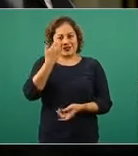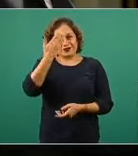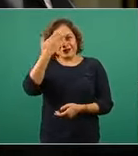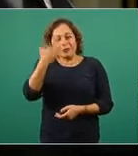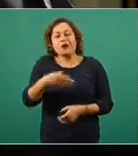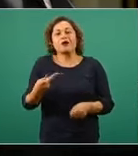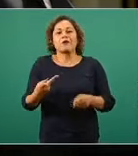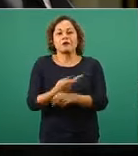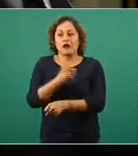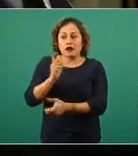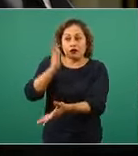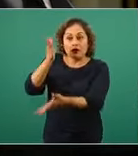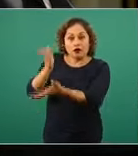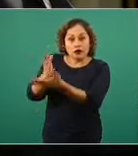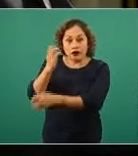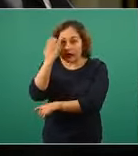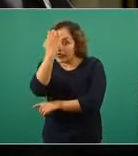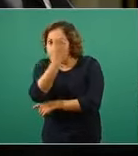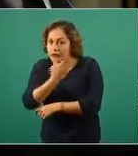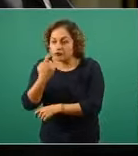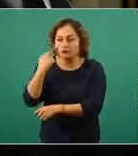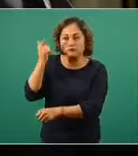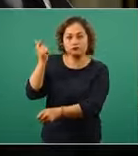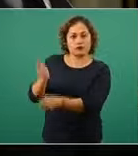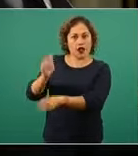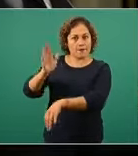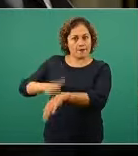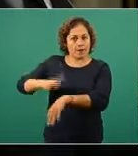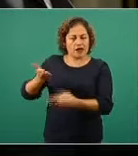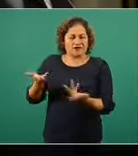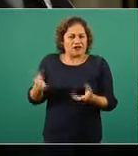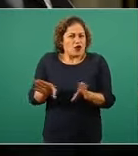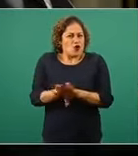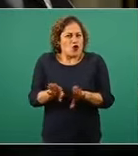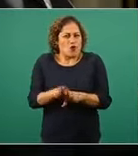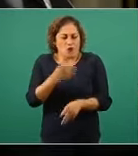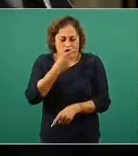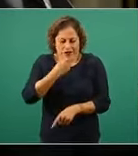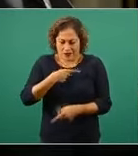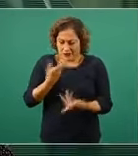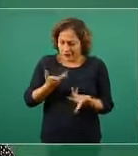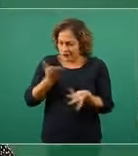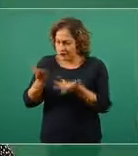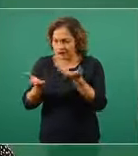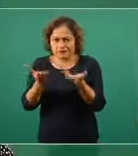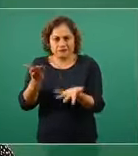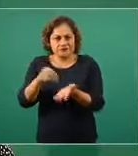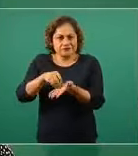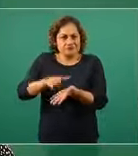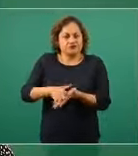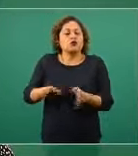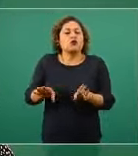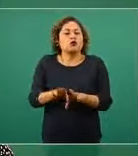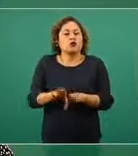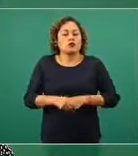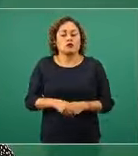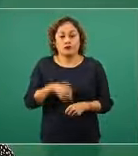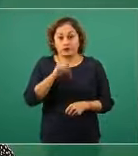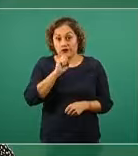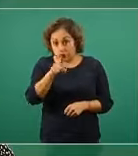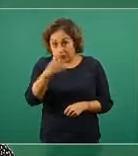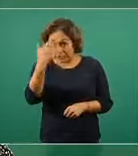Si hicieron más no sé cómo lo hicieron, pues, o qué pasó. y saber si los datos que tienen son representativos de